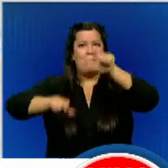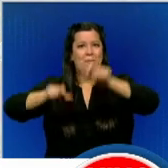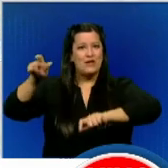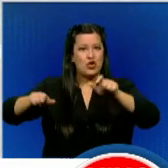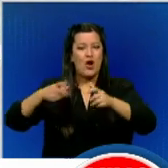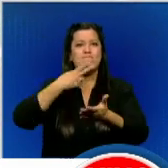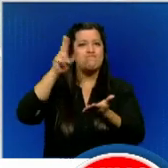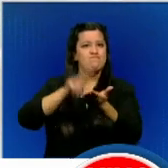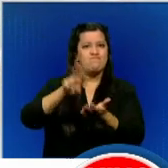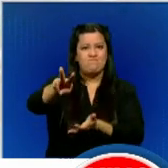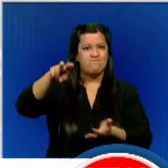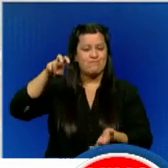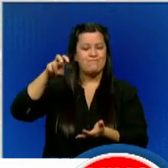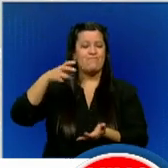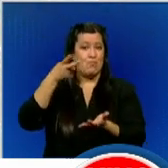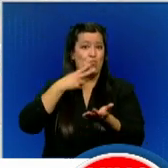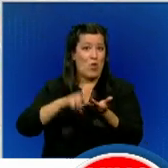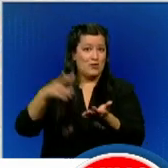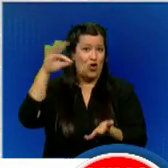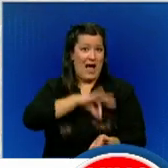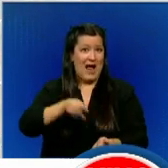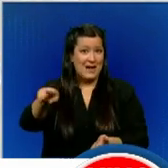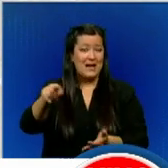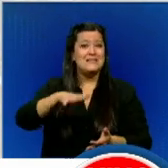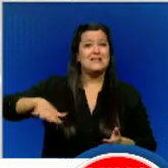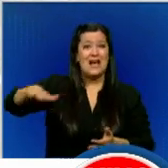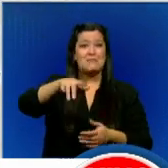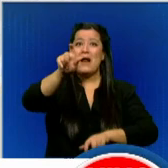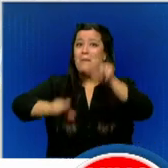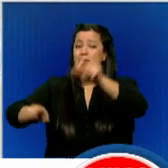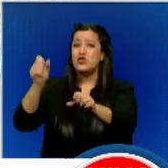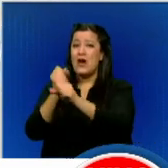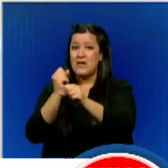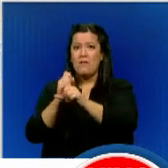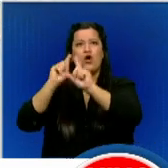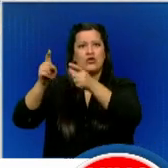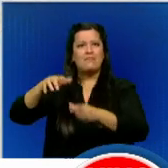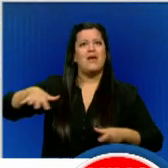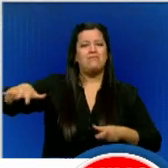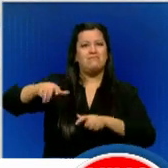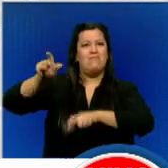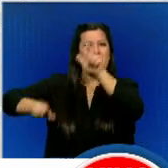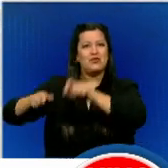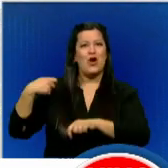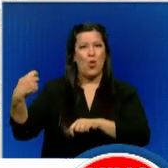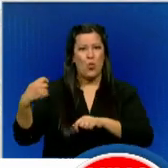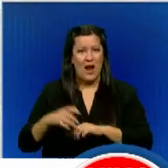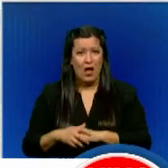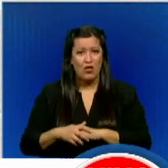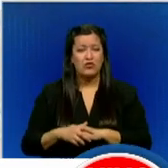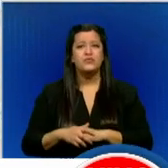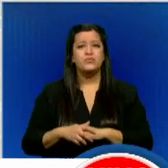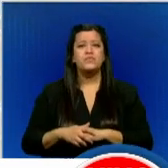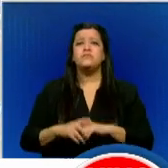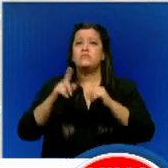carga del impuesto a las ganancias sobre el trabajo y sobre los jubilados y se planteaba una baja